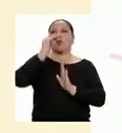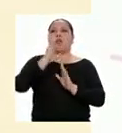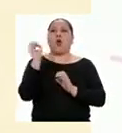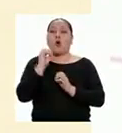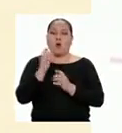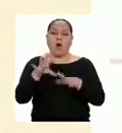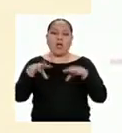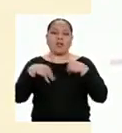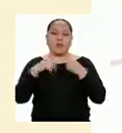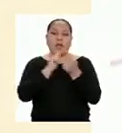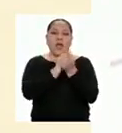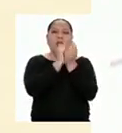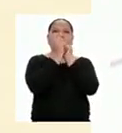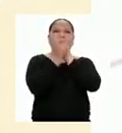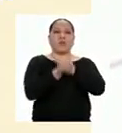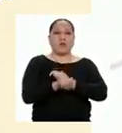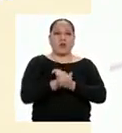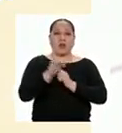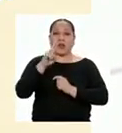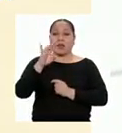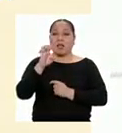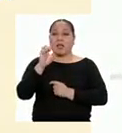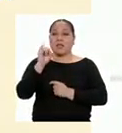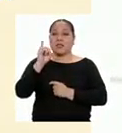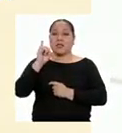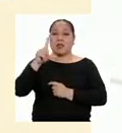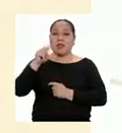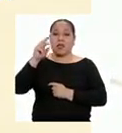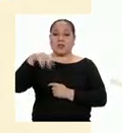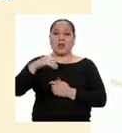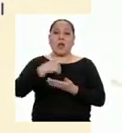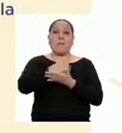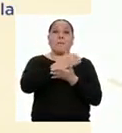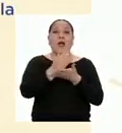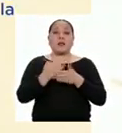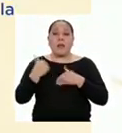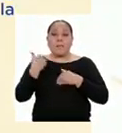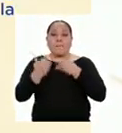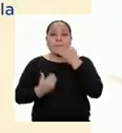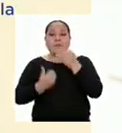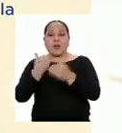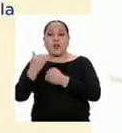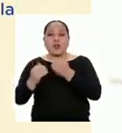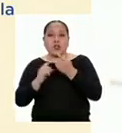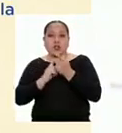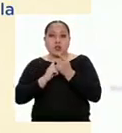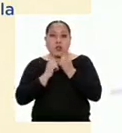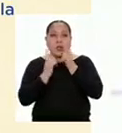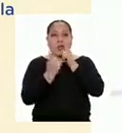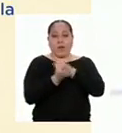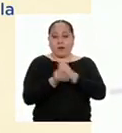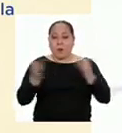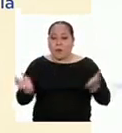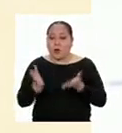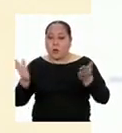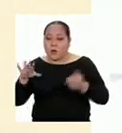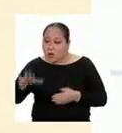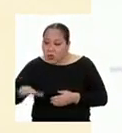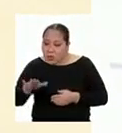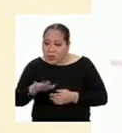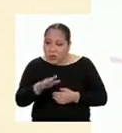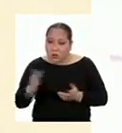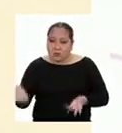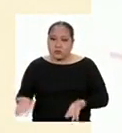ellas. La resiliencia es parte del proceso evolutivo y debe ser promovido desde la niñez. Grotberg,